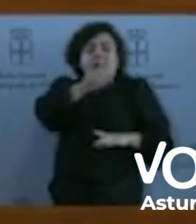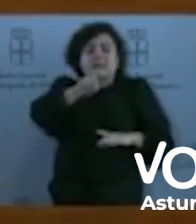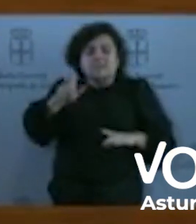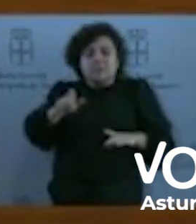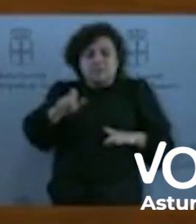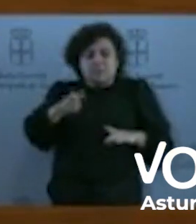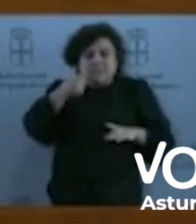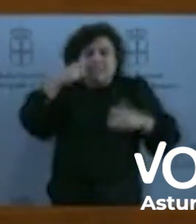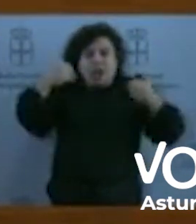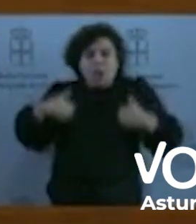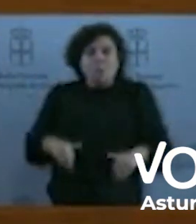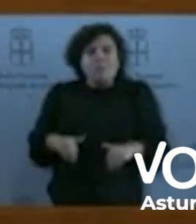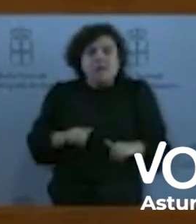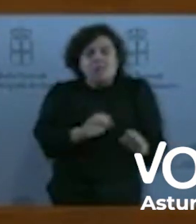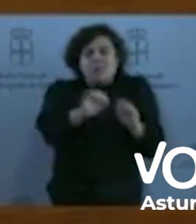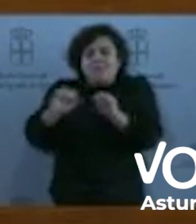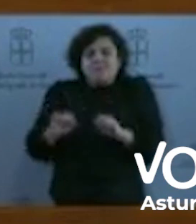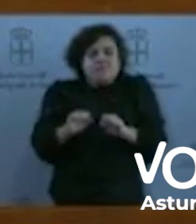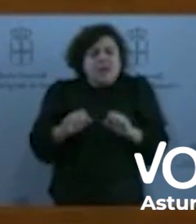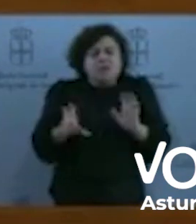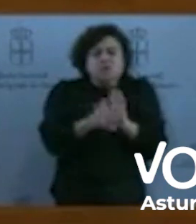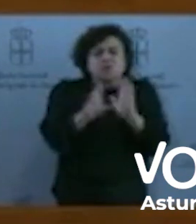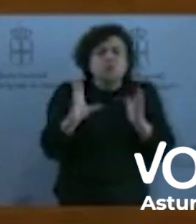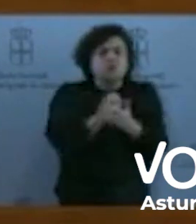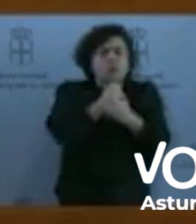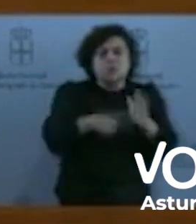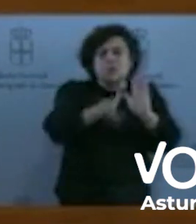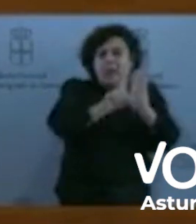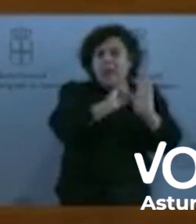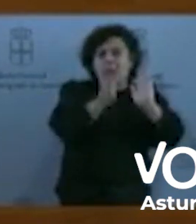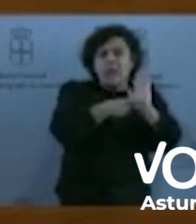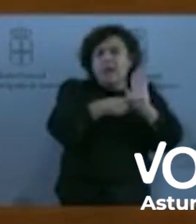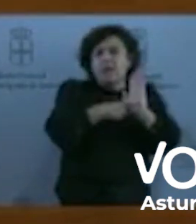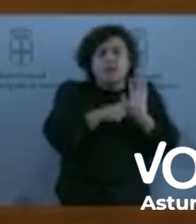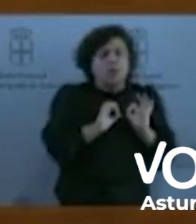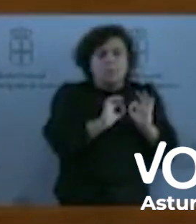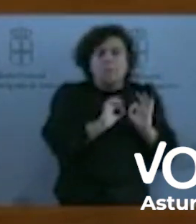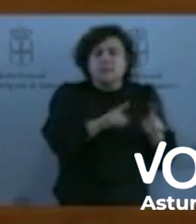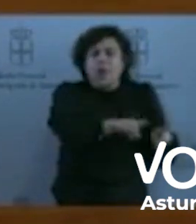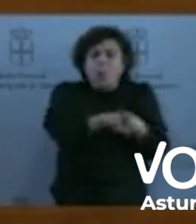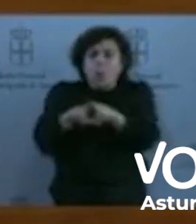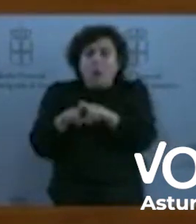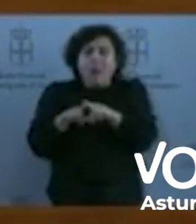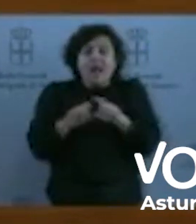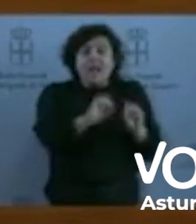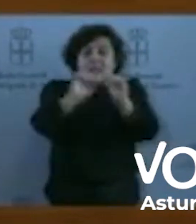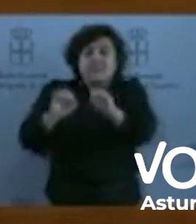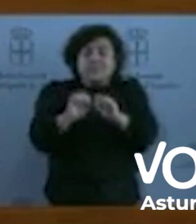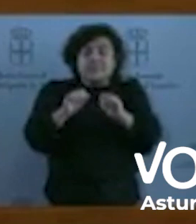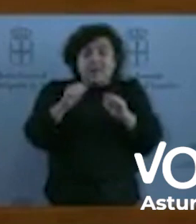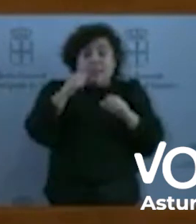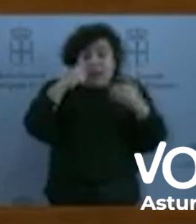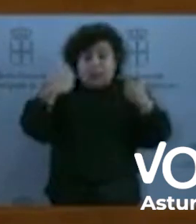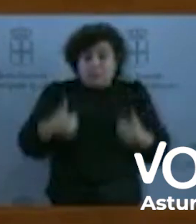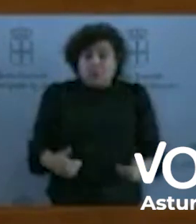en este caso, en aquella época, ante Dios, todos iguales ante Dios, y la defensa del ser humano como centro de toda atención moral, contribuyó a superar el absolutismo